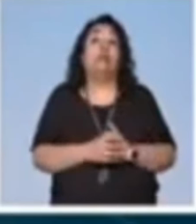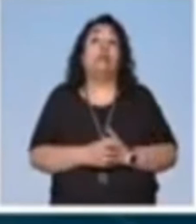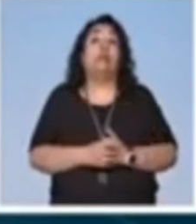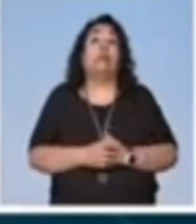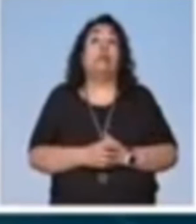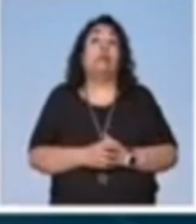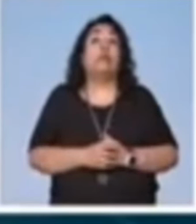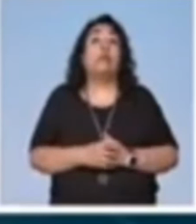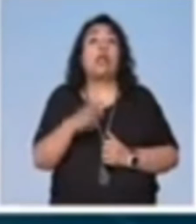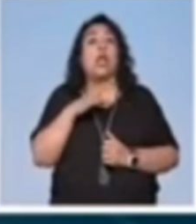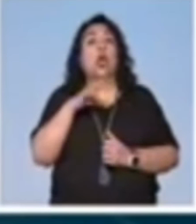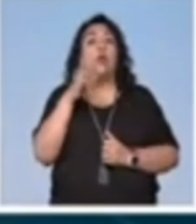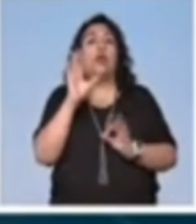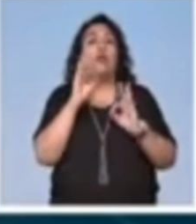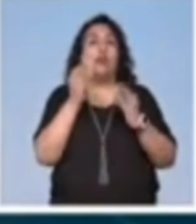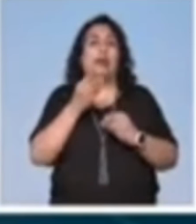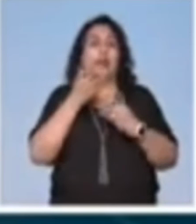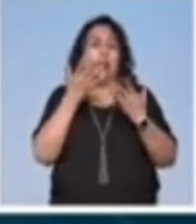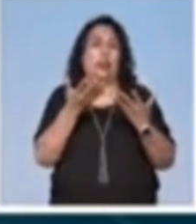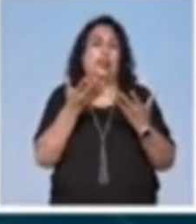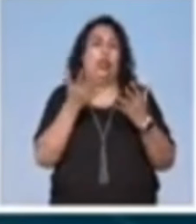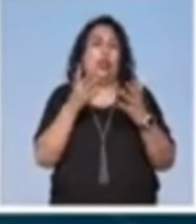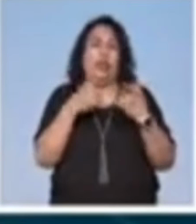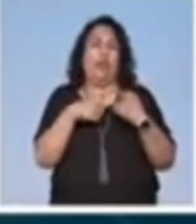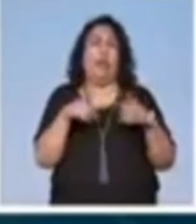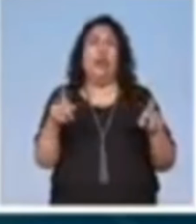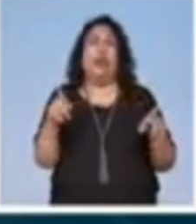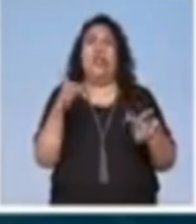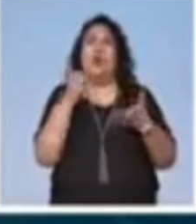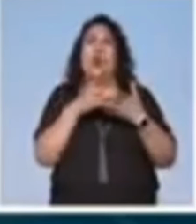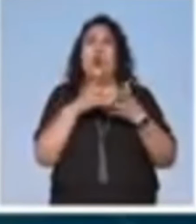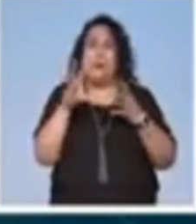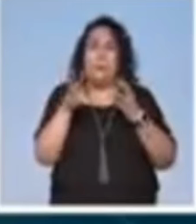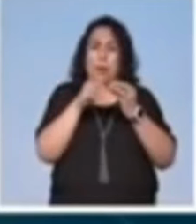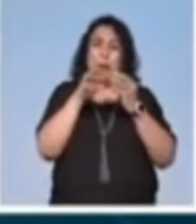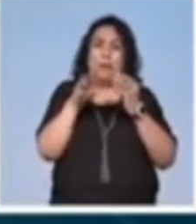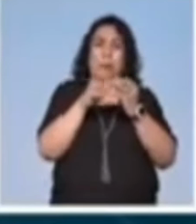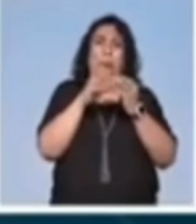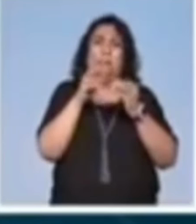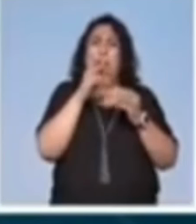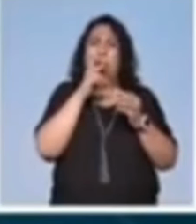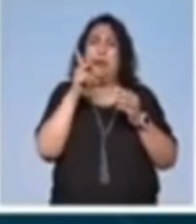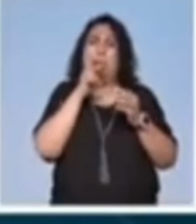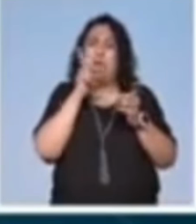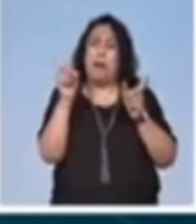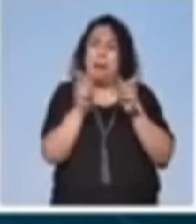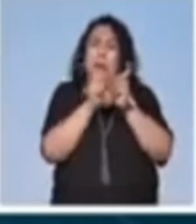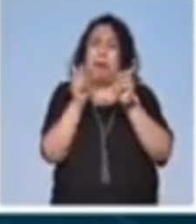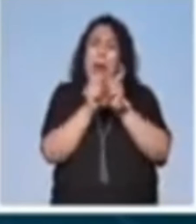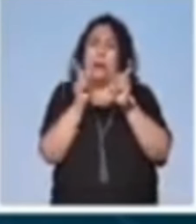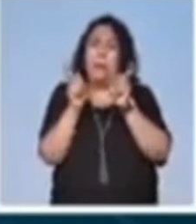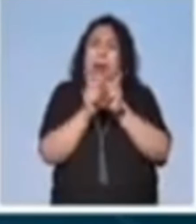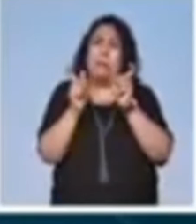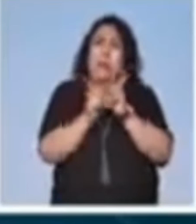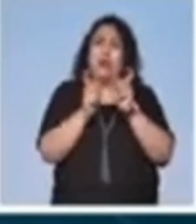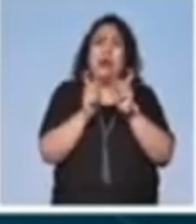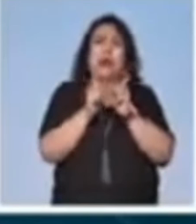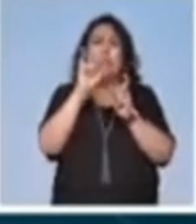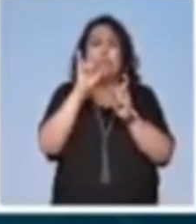un modelo de lenguaje extenso y solamente se fueron aglutinando palabras o se fueron